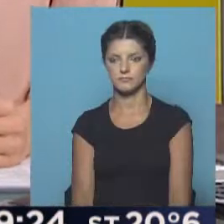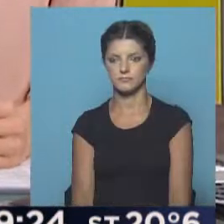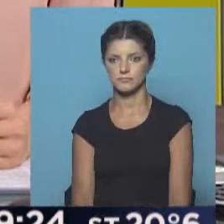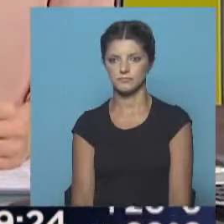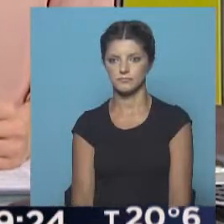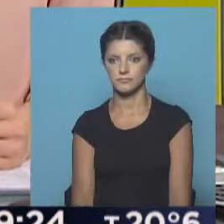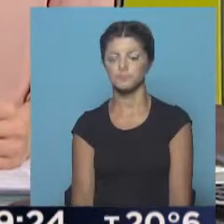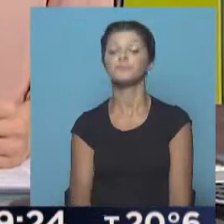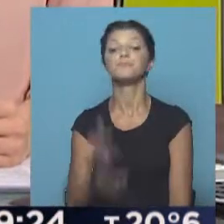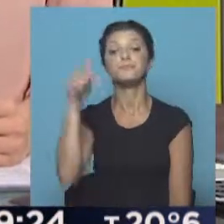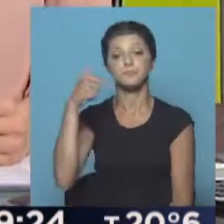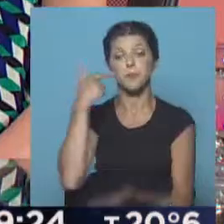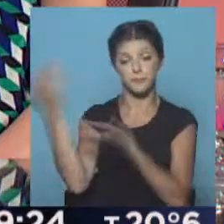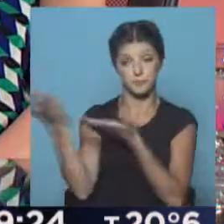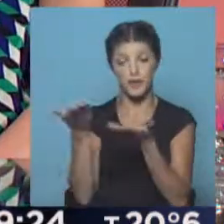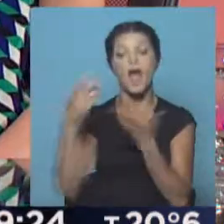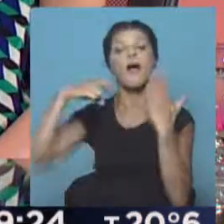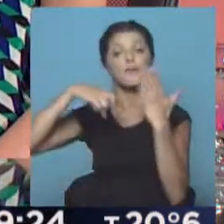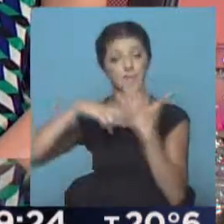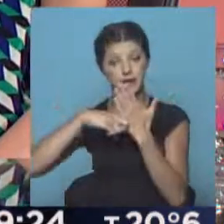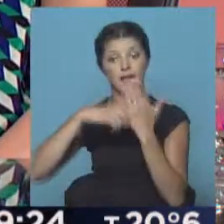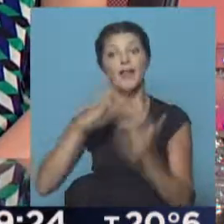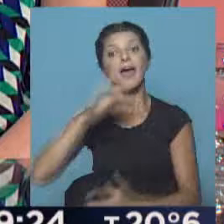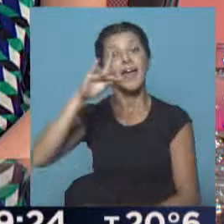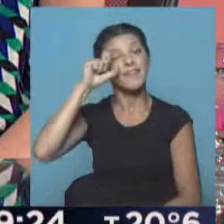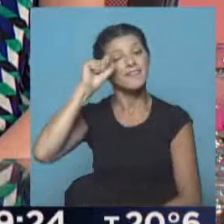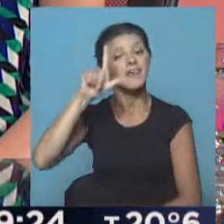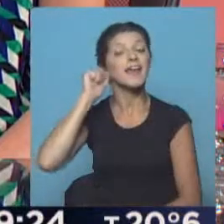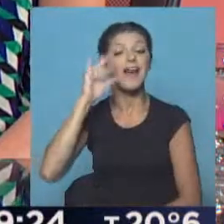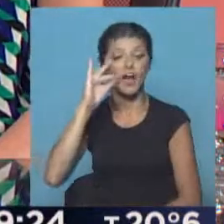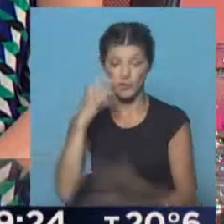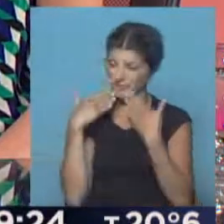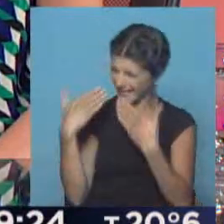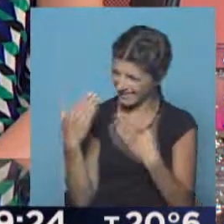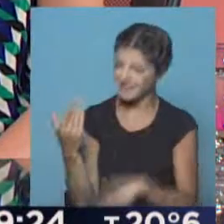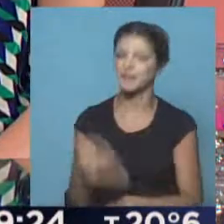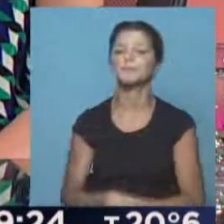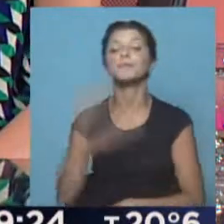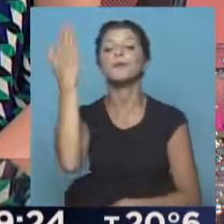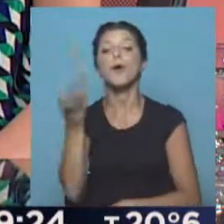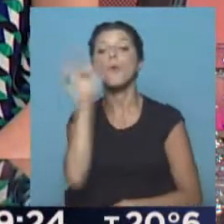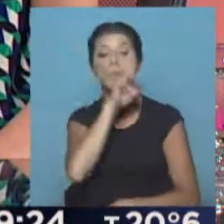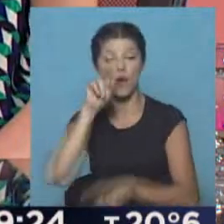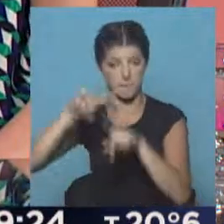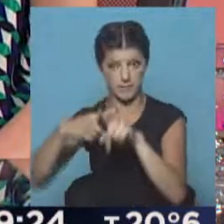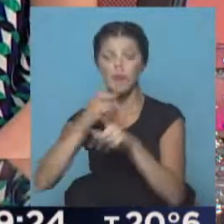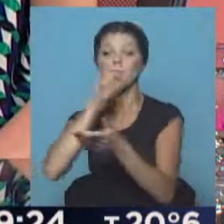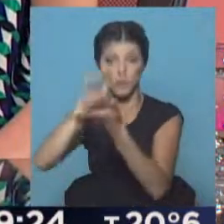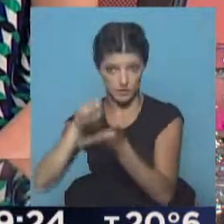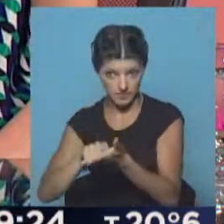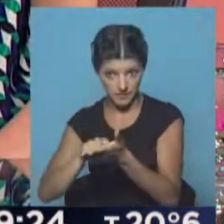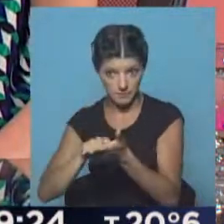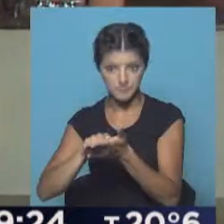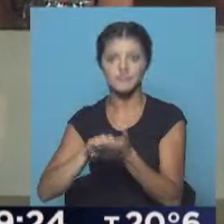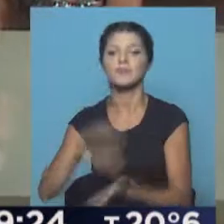Estamos en nuestros estudios con el fiscal federal Federico Delgado, gracias por venir, y la politóloga y periodista Cata Elía. Ellos